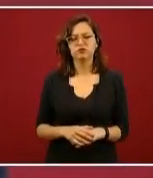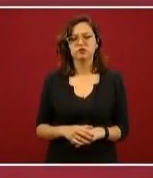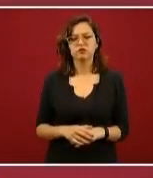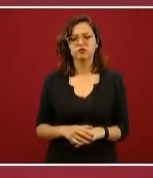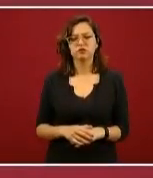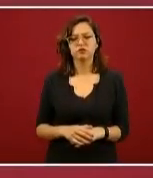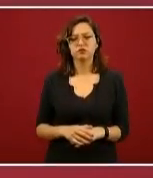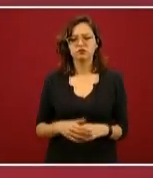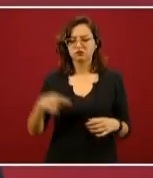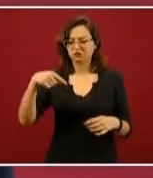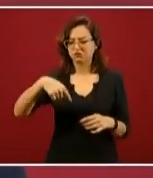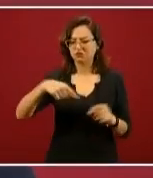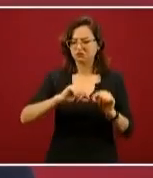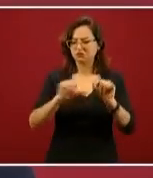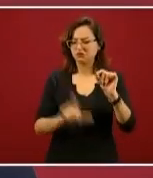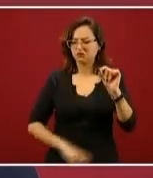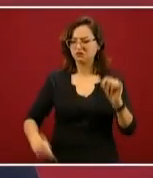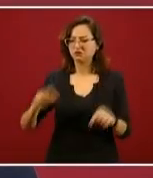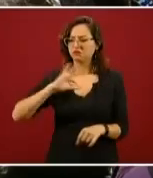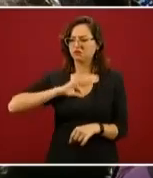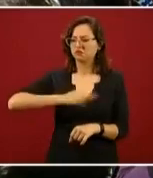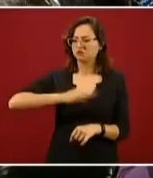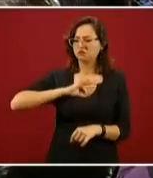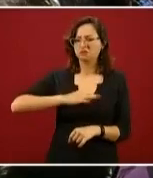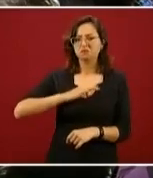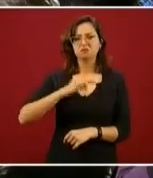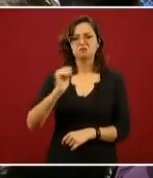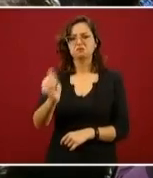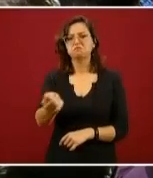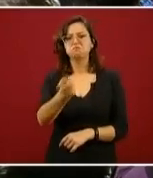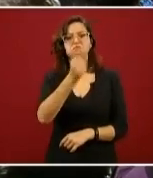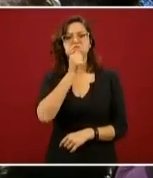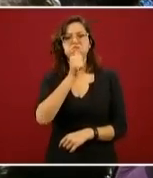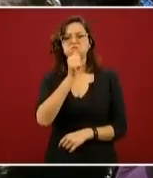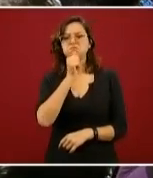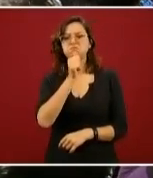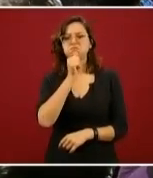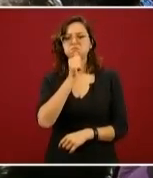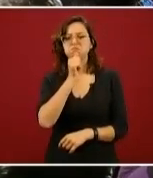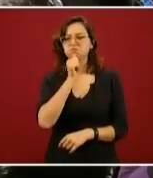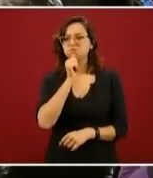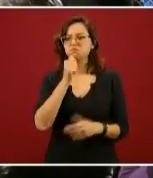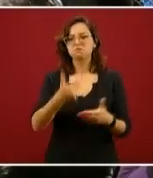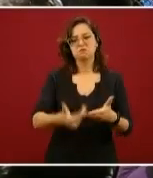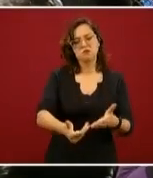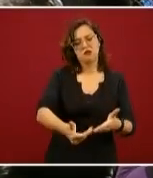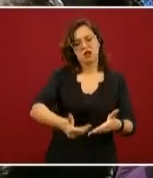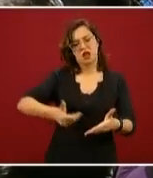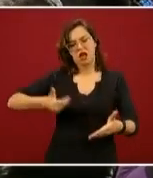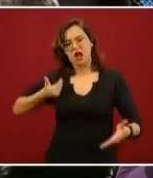de las fases más difíciles, complicadas,